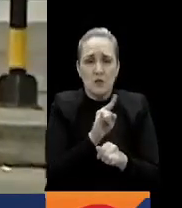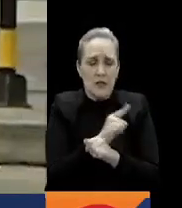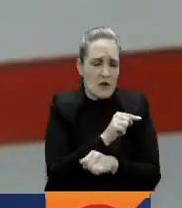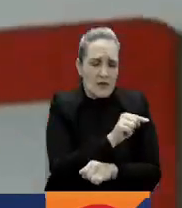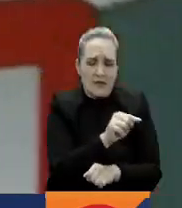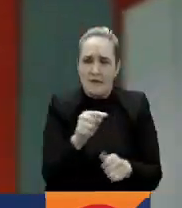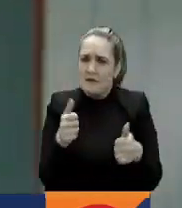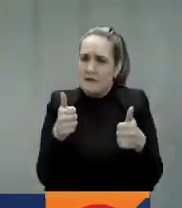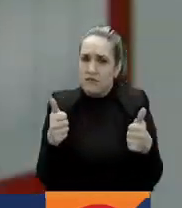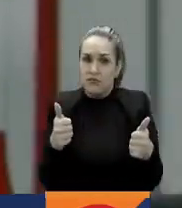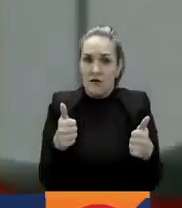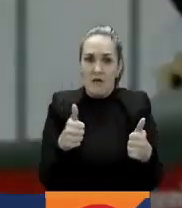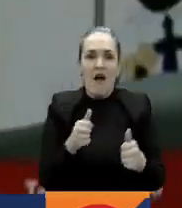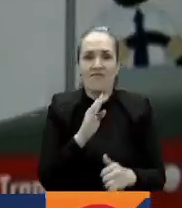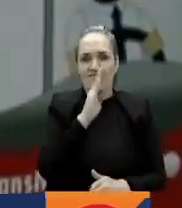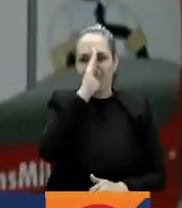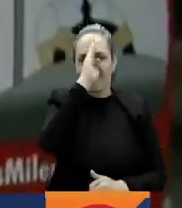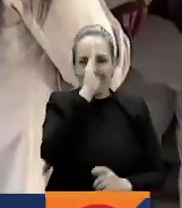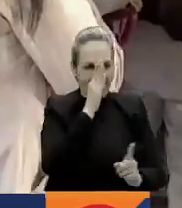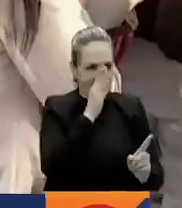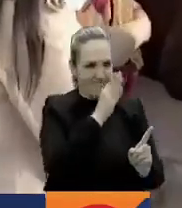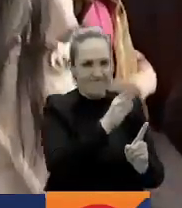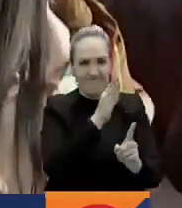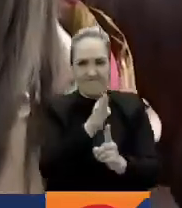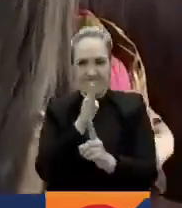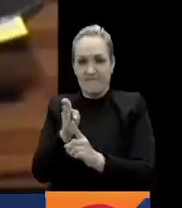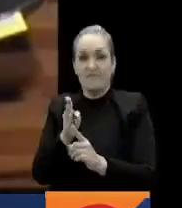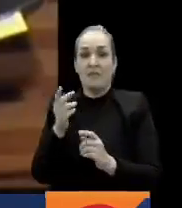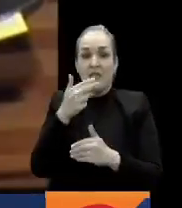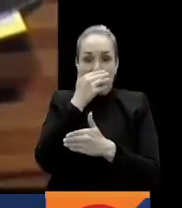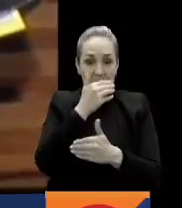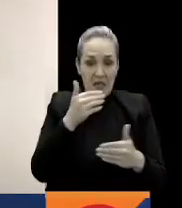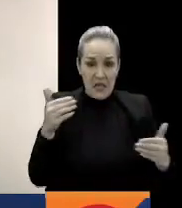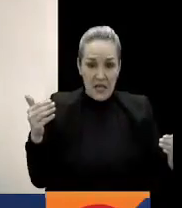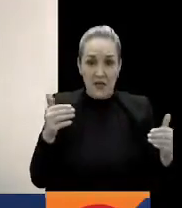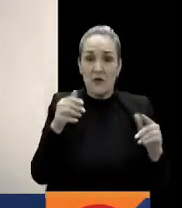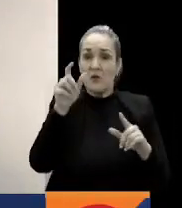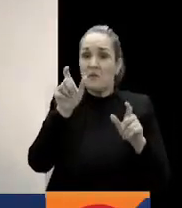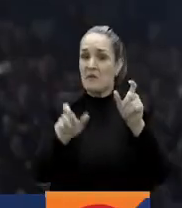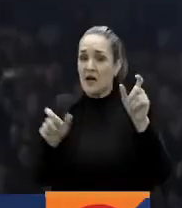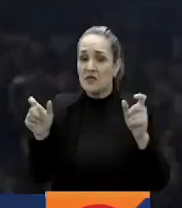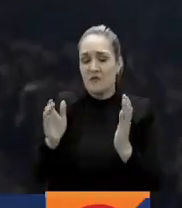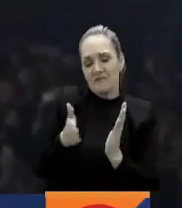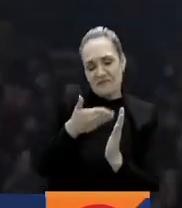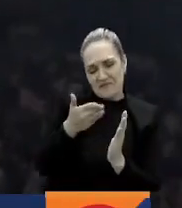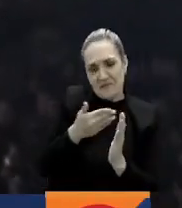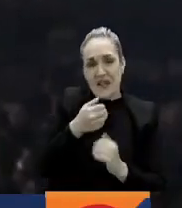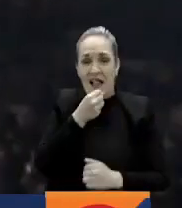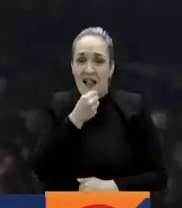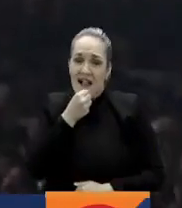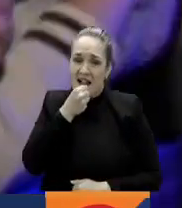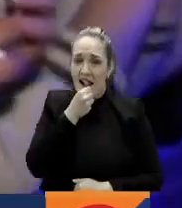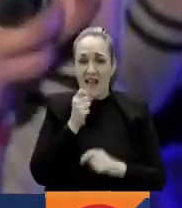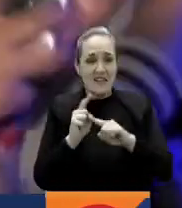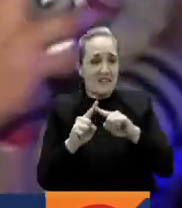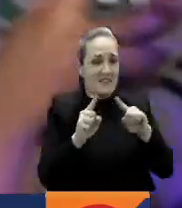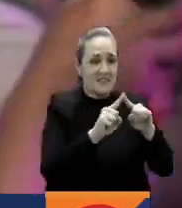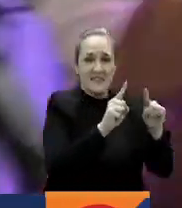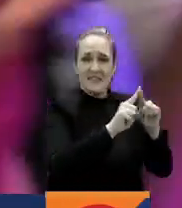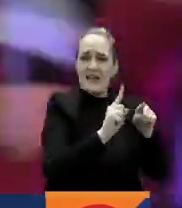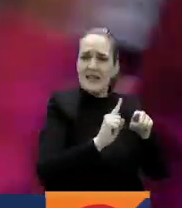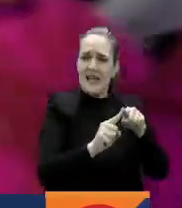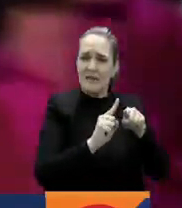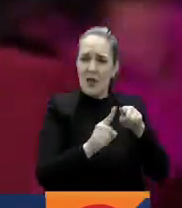Una cultura crecía alrededor de las estaciones. Niños y niñas, fotógrafos, lectores, pintores y cantantes aparecían en el sistema que